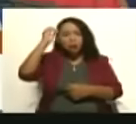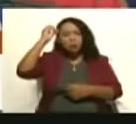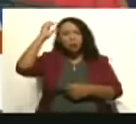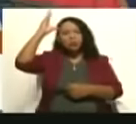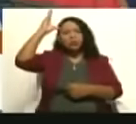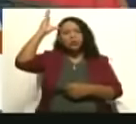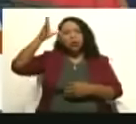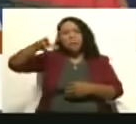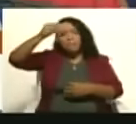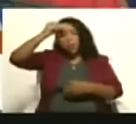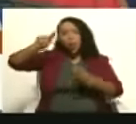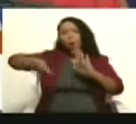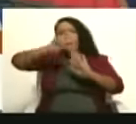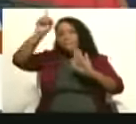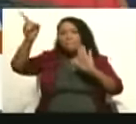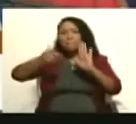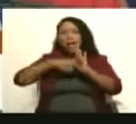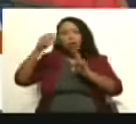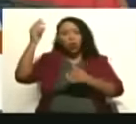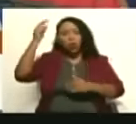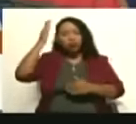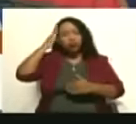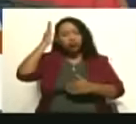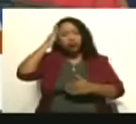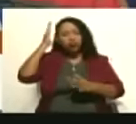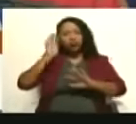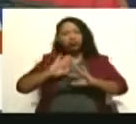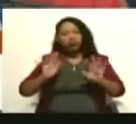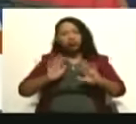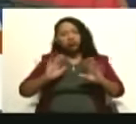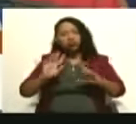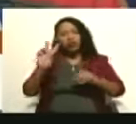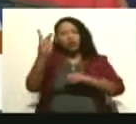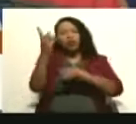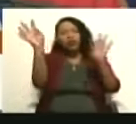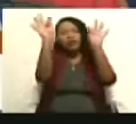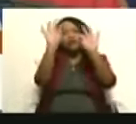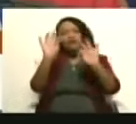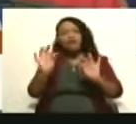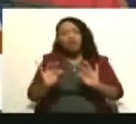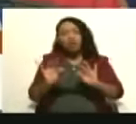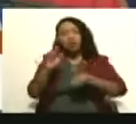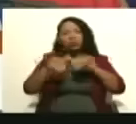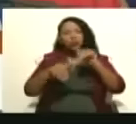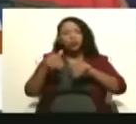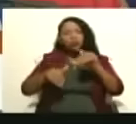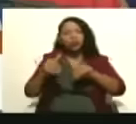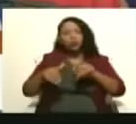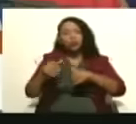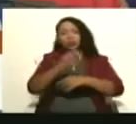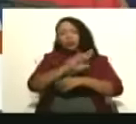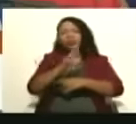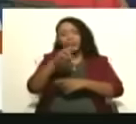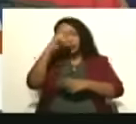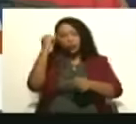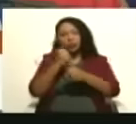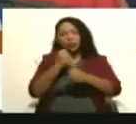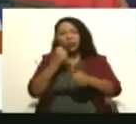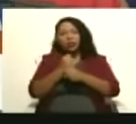y dispuestos al despliegue de esta segunda fase, fase electoral de la Operación República Referéndum